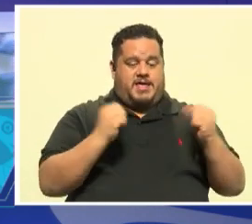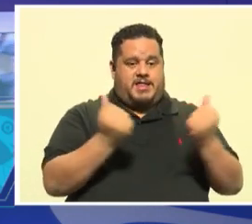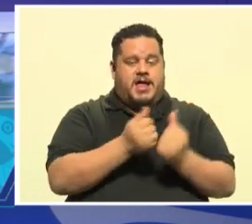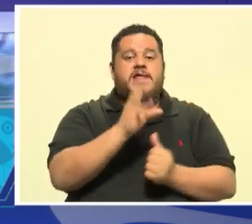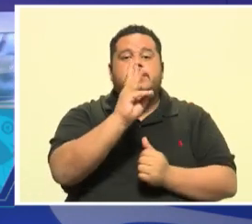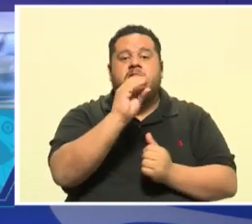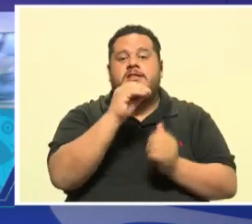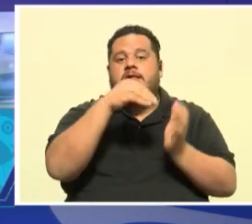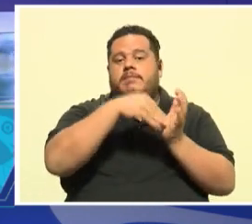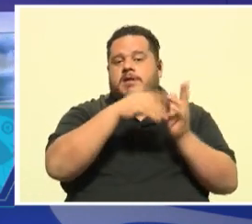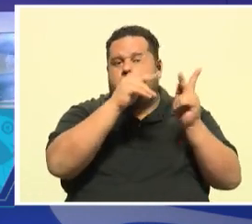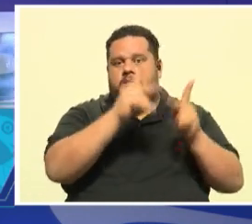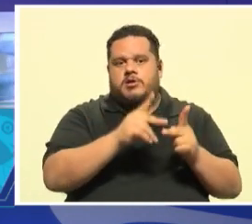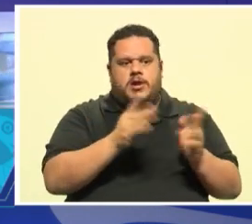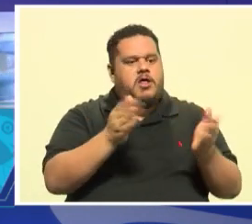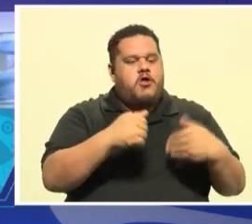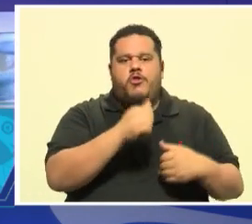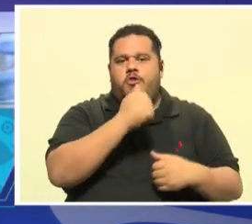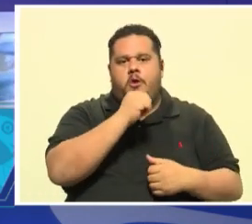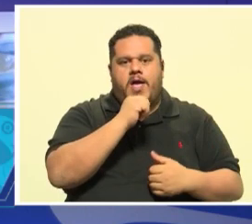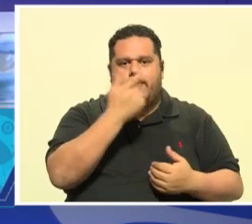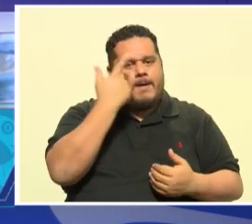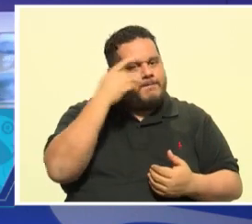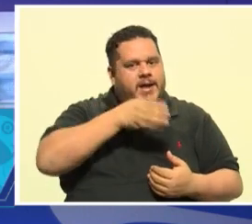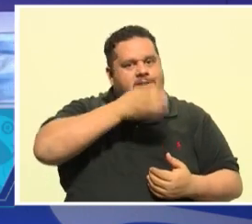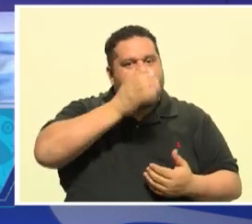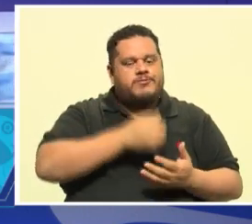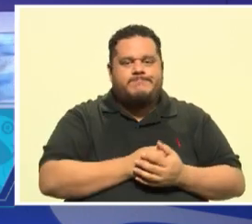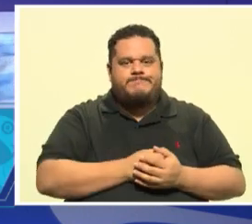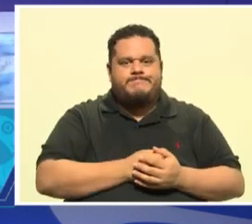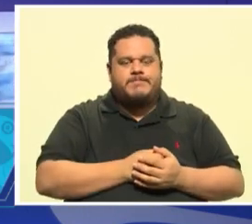en la crisis que tuvimos hace muy poco tiempo